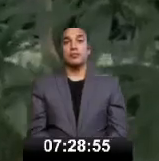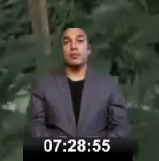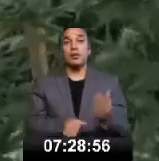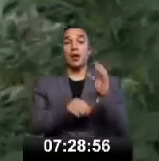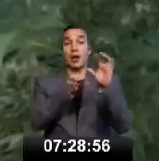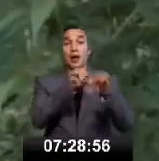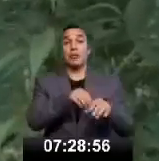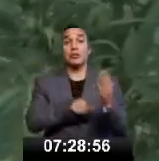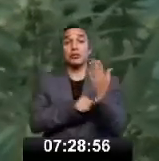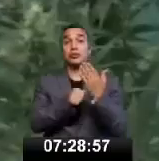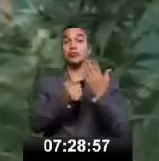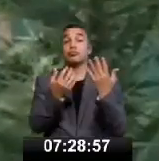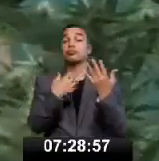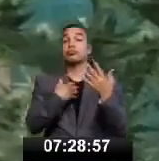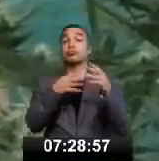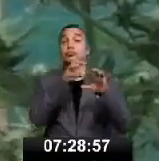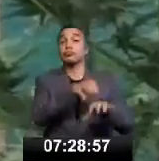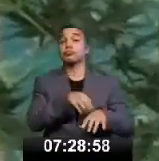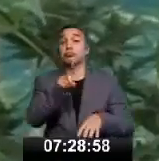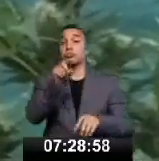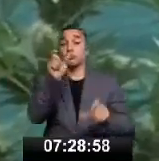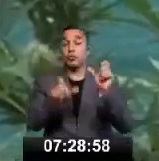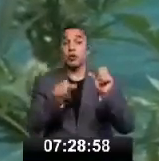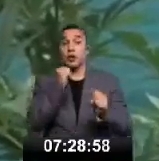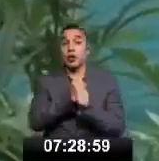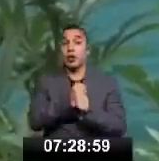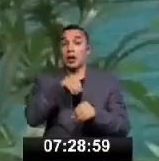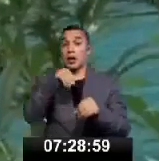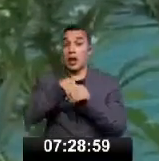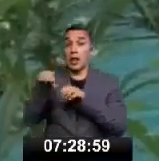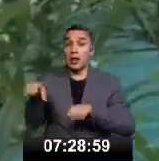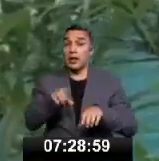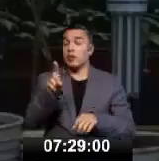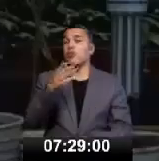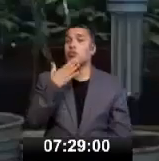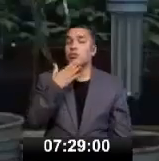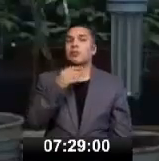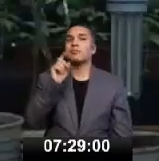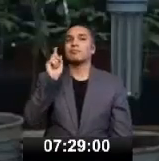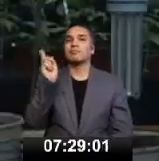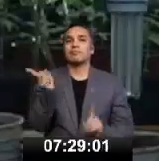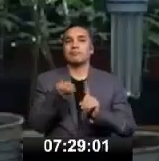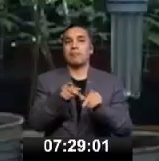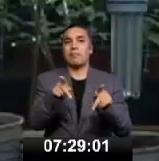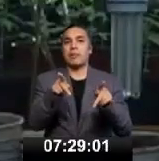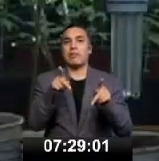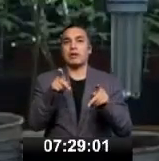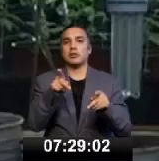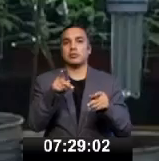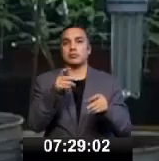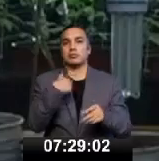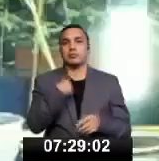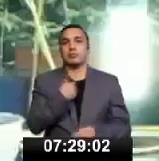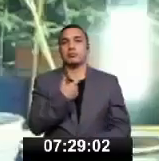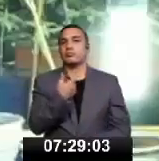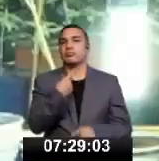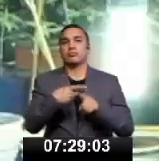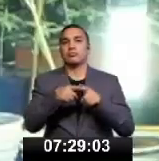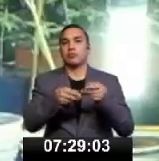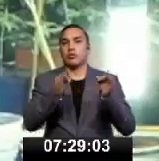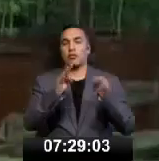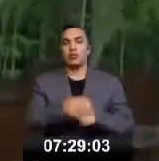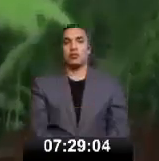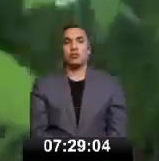Ministerio de Agricultura señala que para que una persona ejerza esta actividad, se requerirá tener una licencia, que se emitirán en distintas